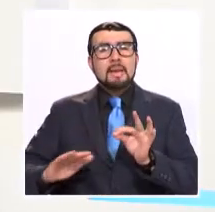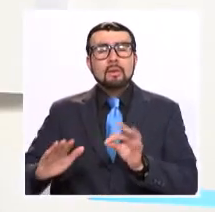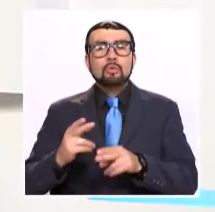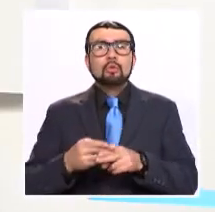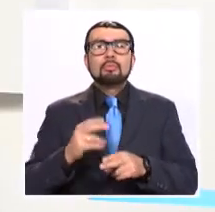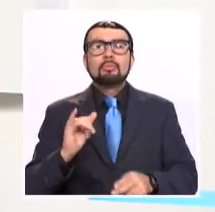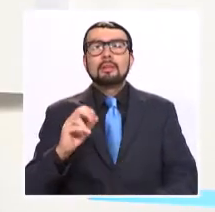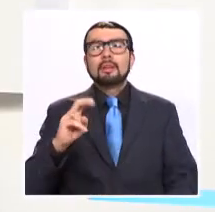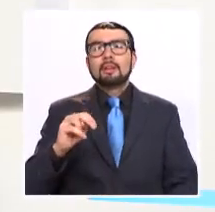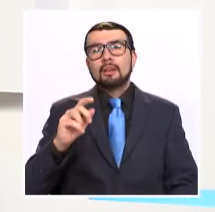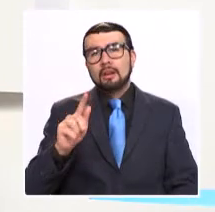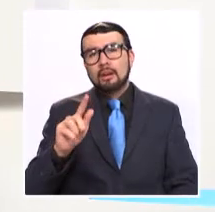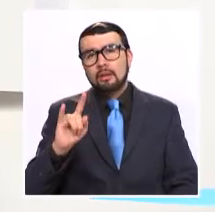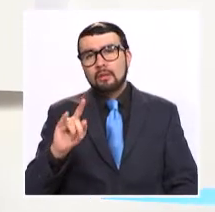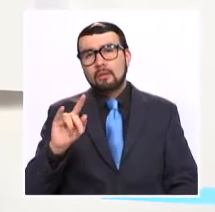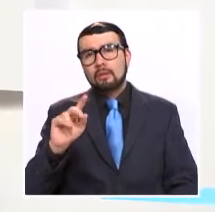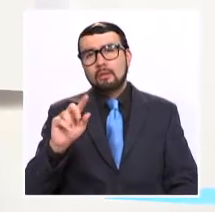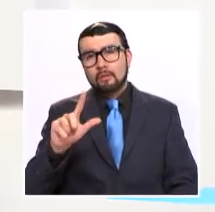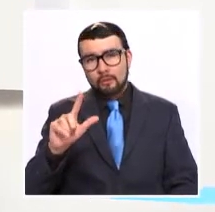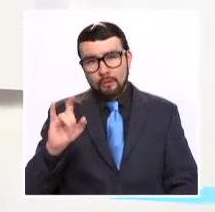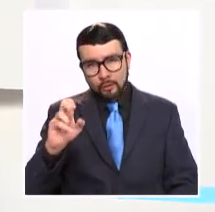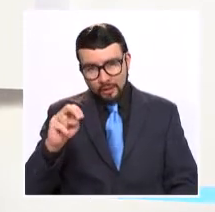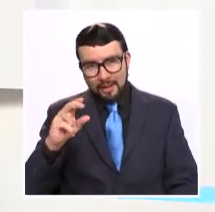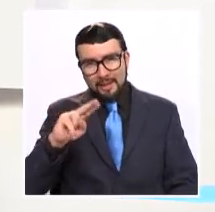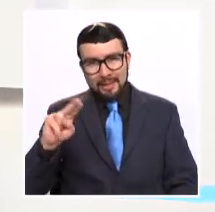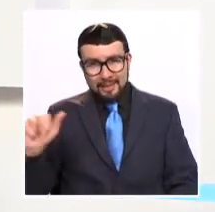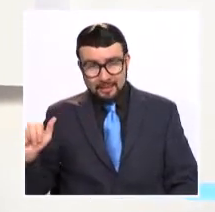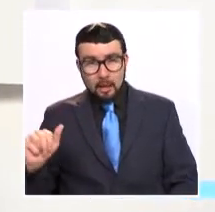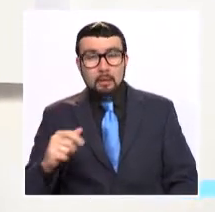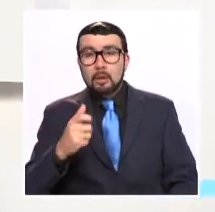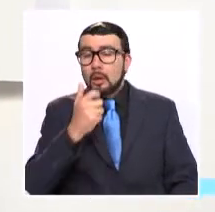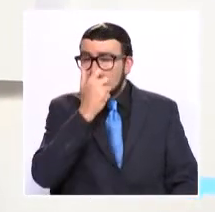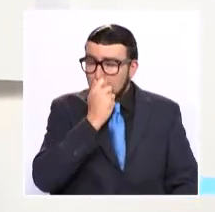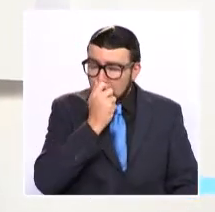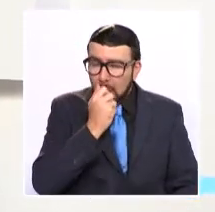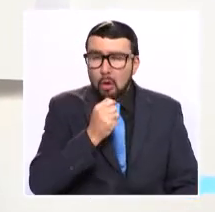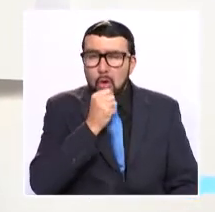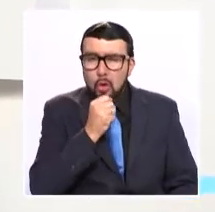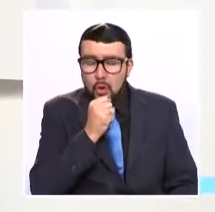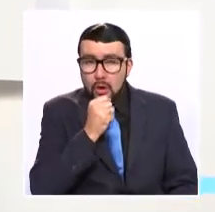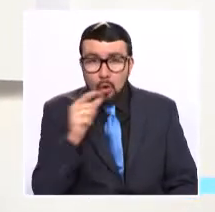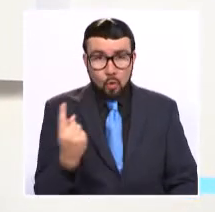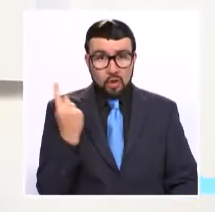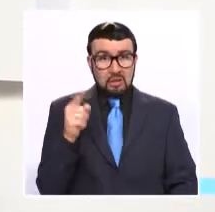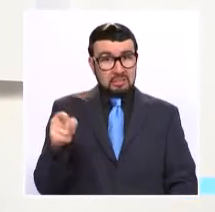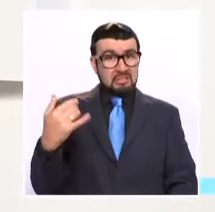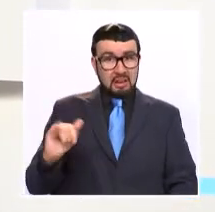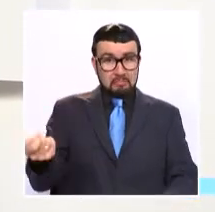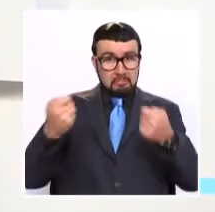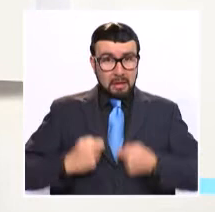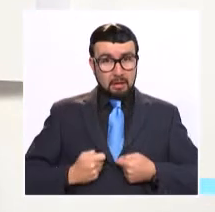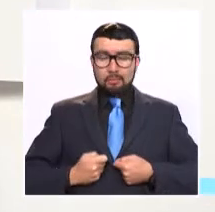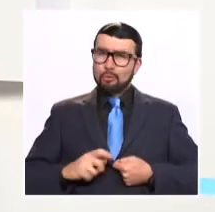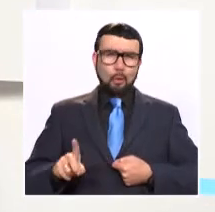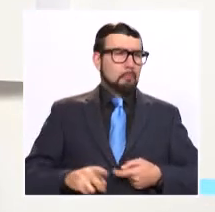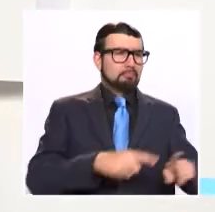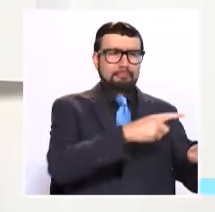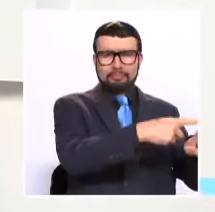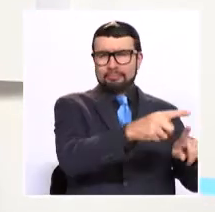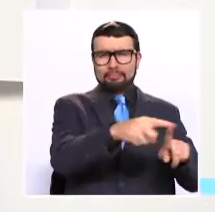causa la gripa, pero no es el único virus que causa gripa. Hay muchos otros virus que pueden causar